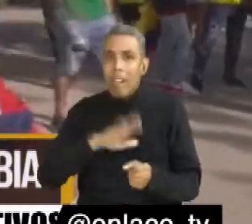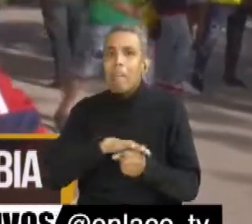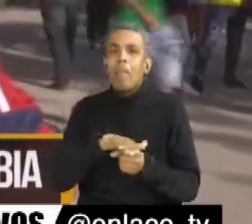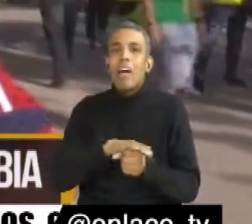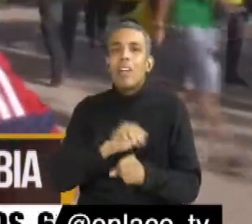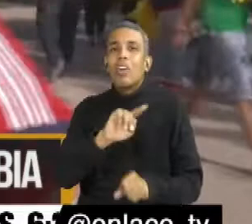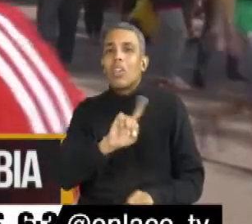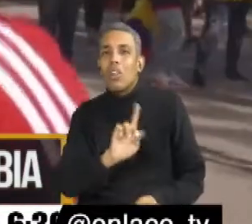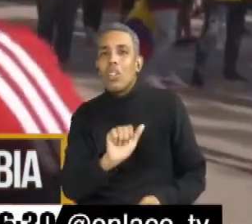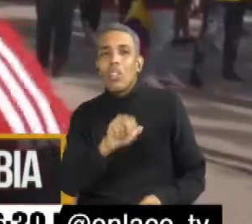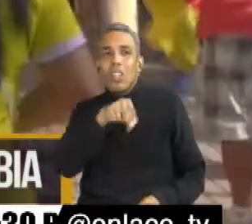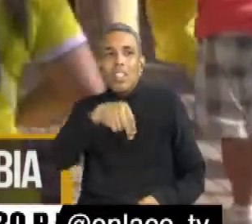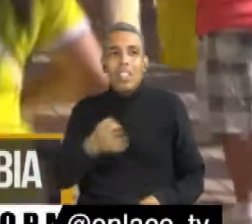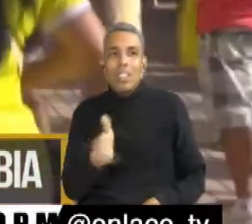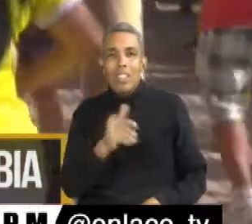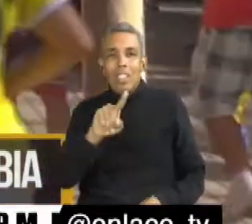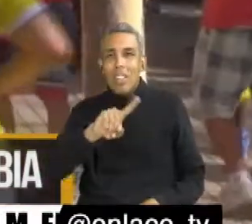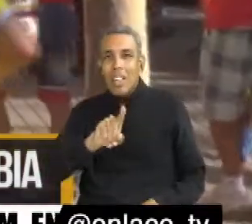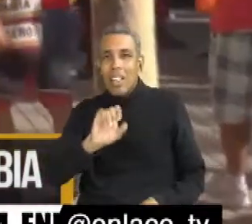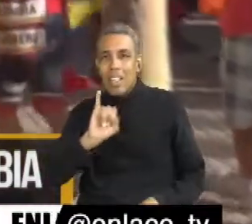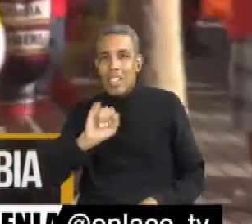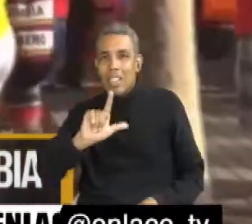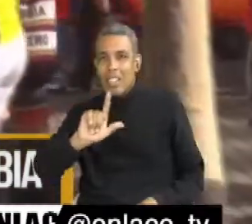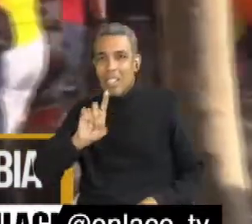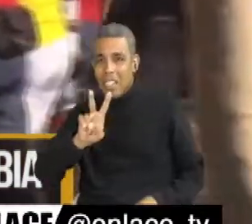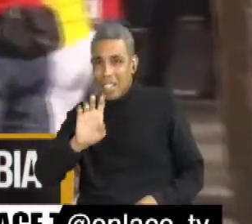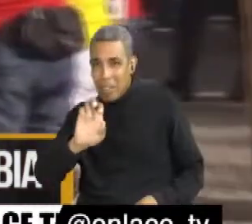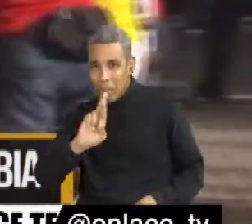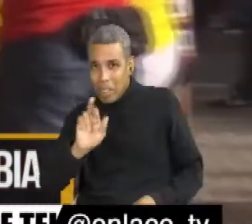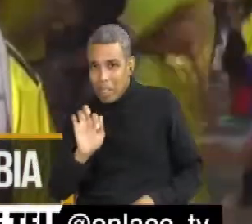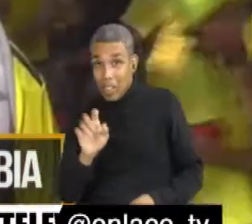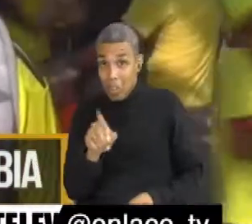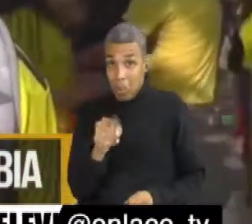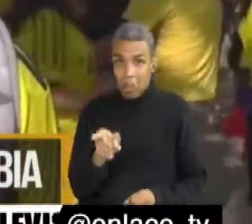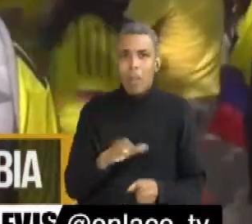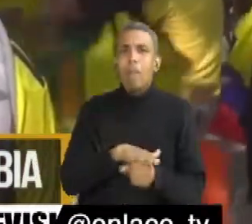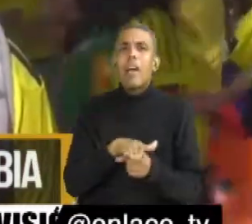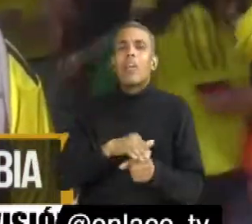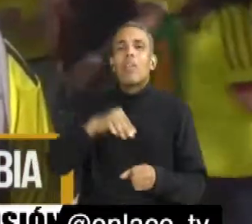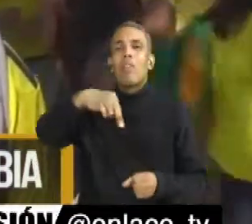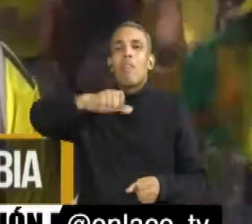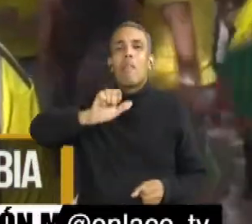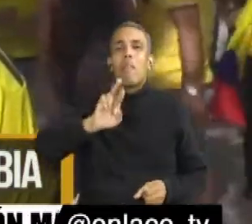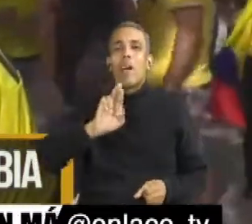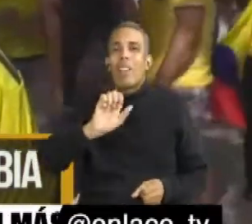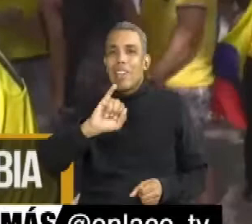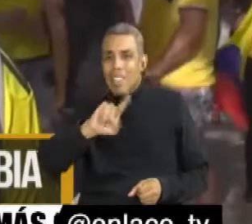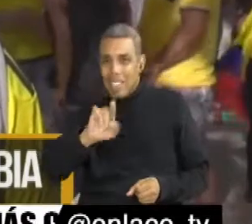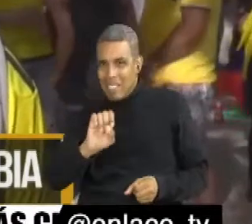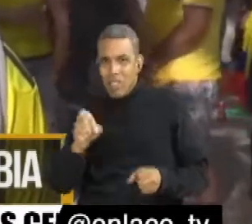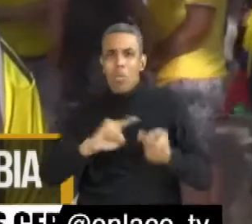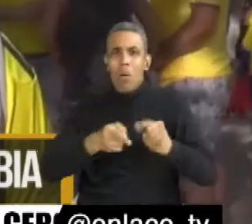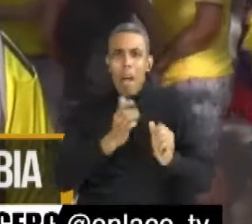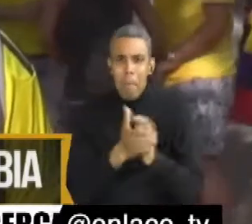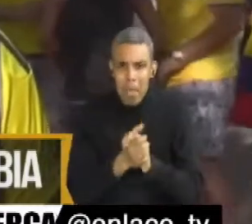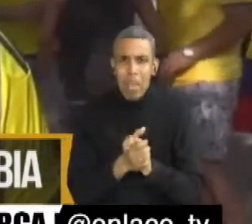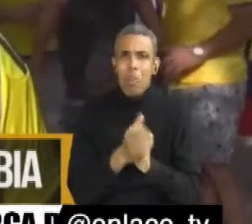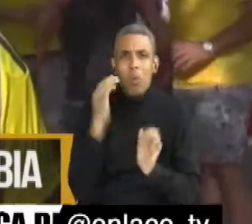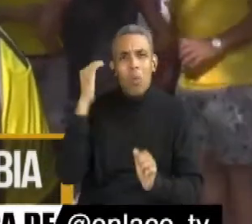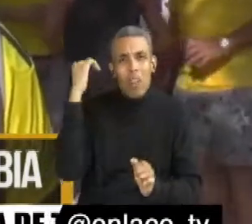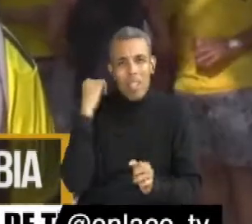Silvestre, Periel. El barrio El Paraíso, para todos mis amigos en Barranca Bermeja, todos mis compañeros de la